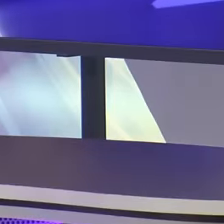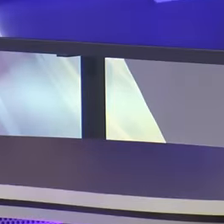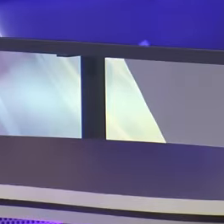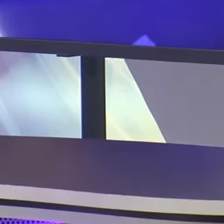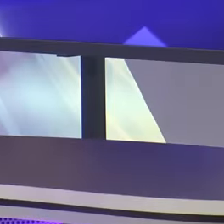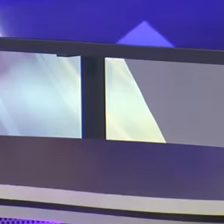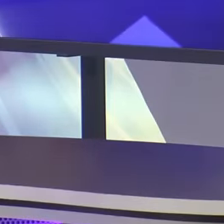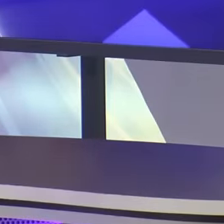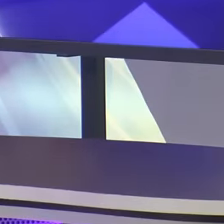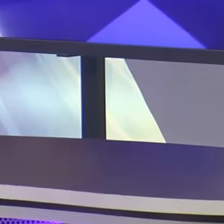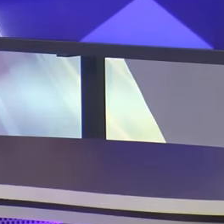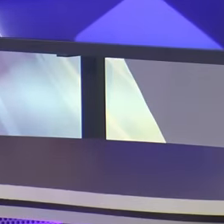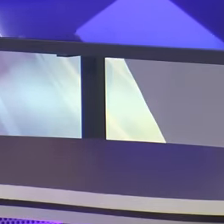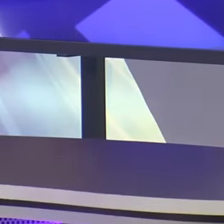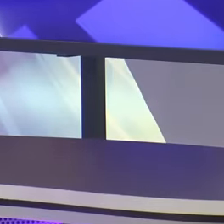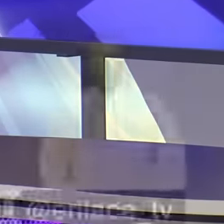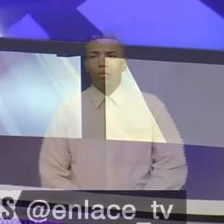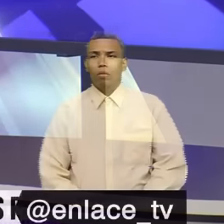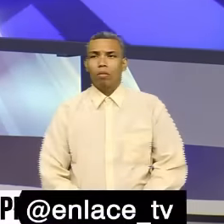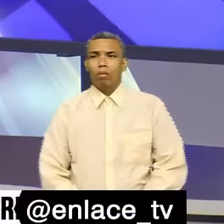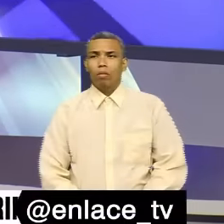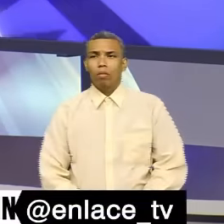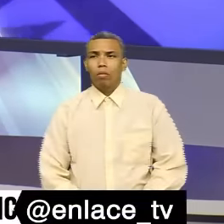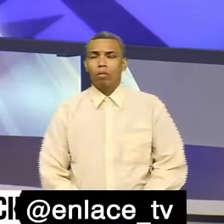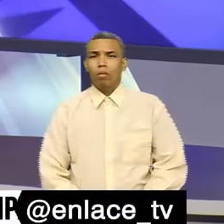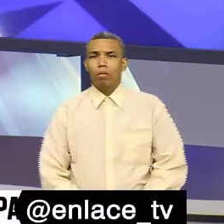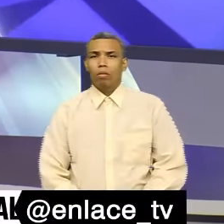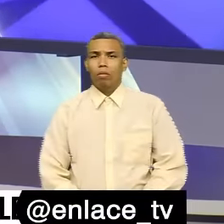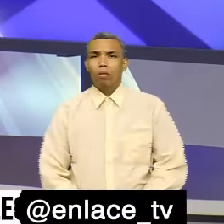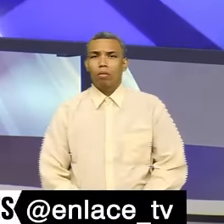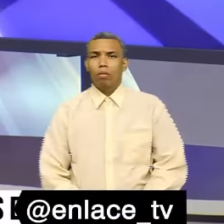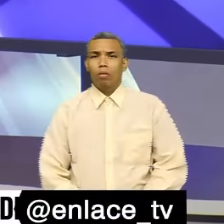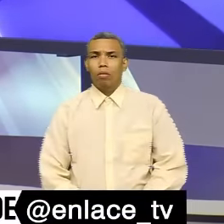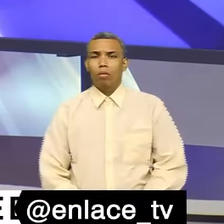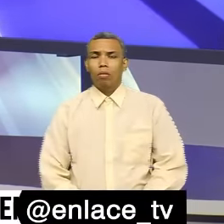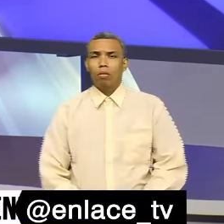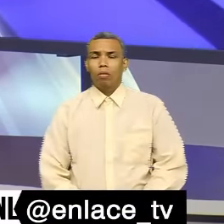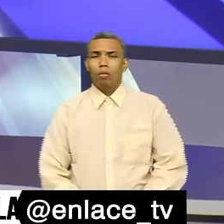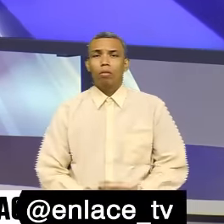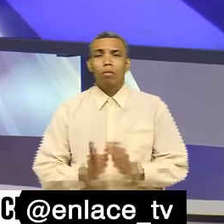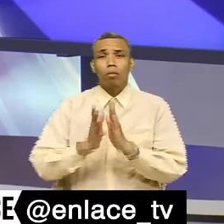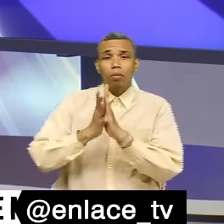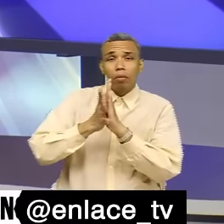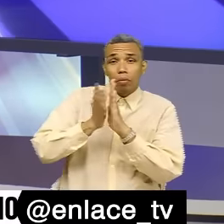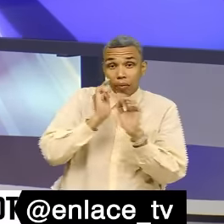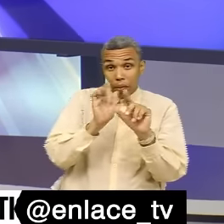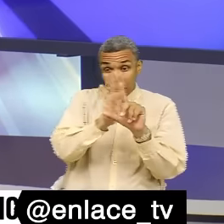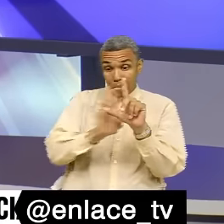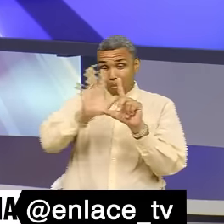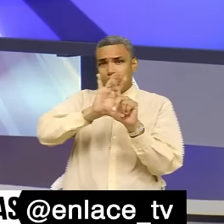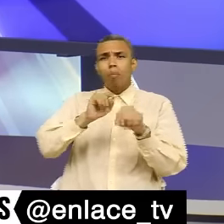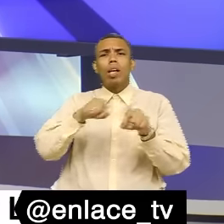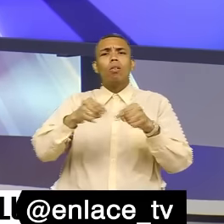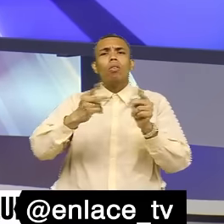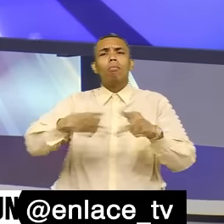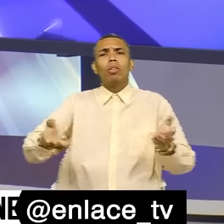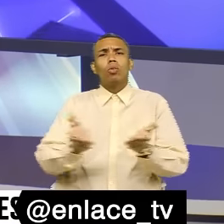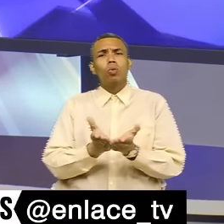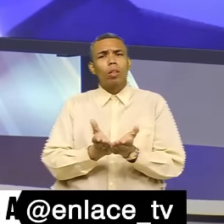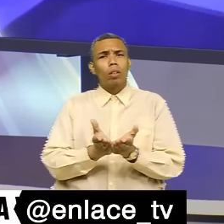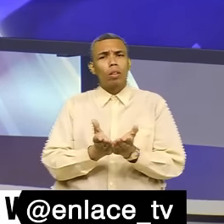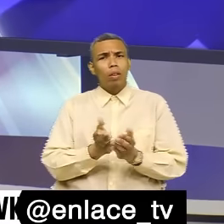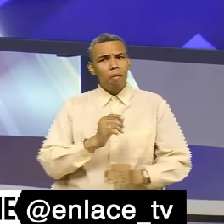Conozca en la sección del reportero ciudadano nuevas denuncias sobre falta de civismo, como el peligro al que se exponen estudiantes en el transporte